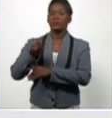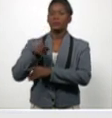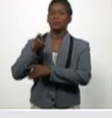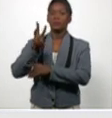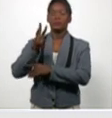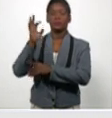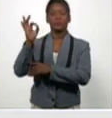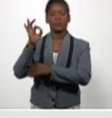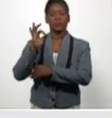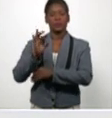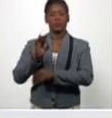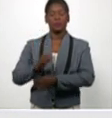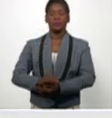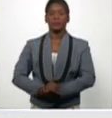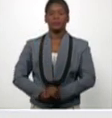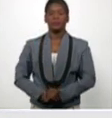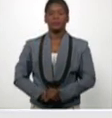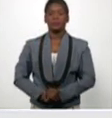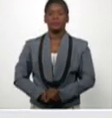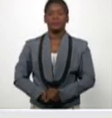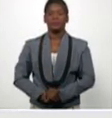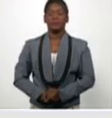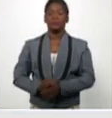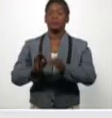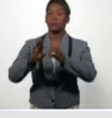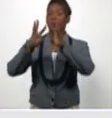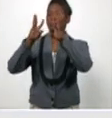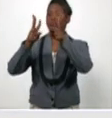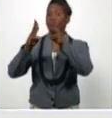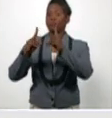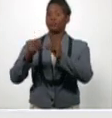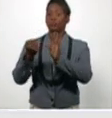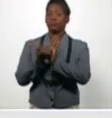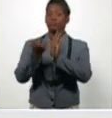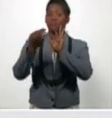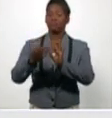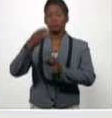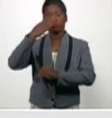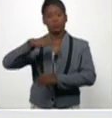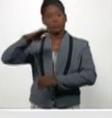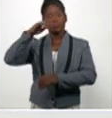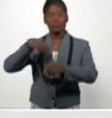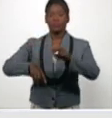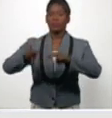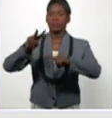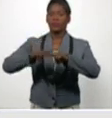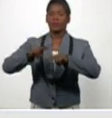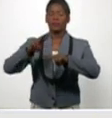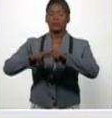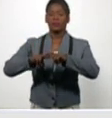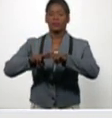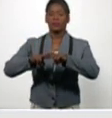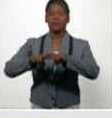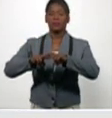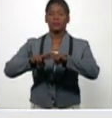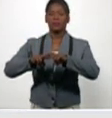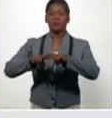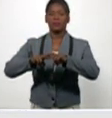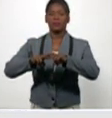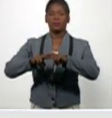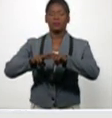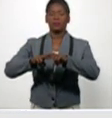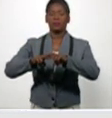48,3% de todos los casos confirmados en Cuba. La Habana sigue con 8 de sus